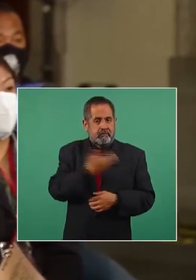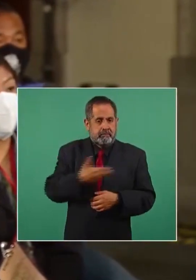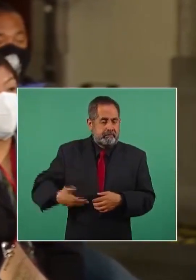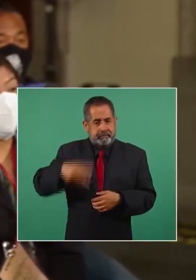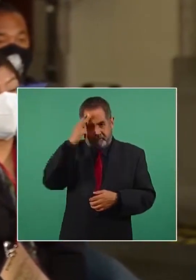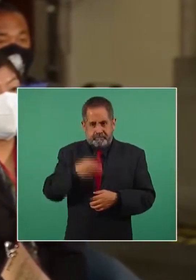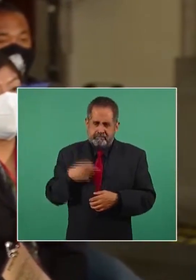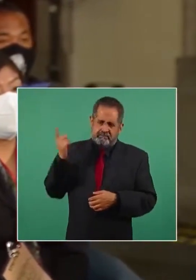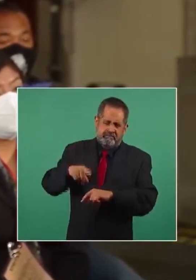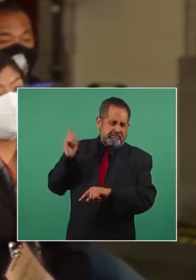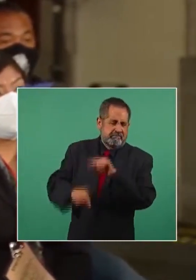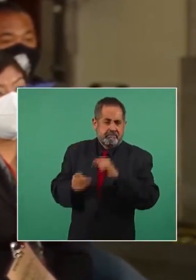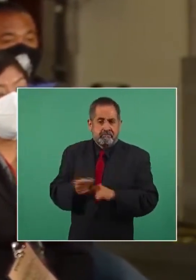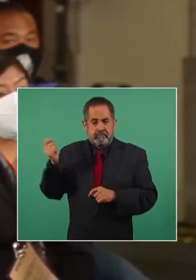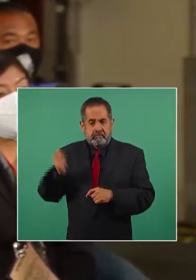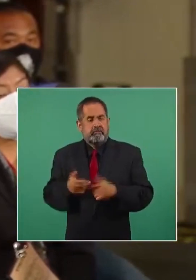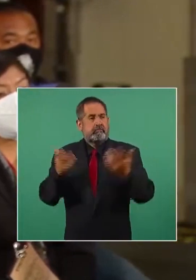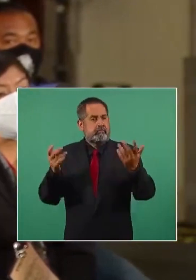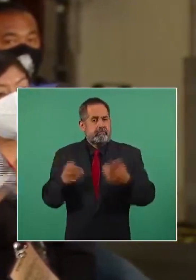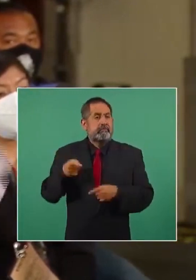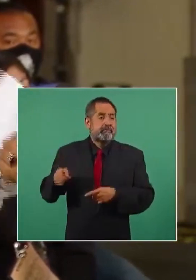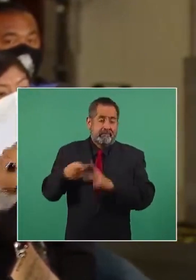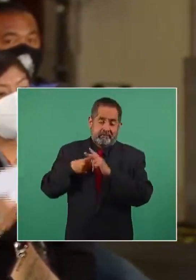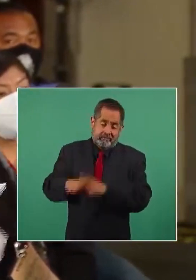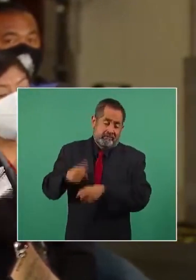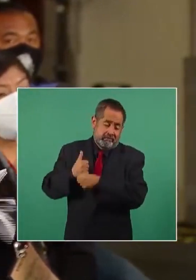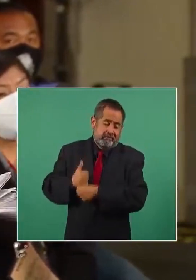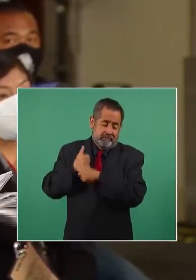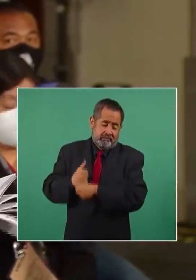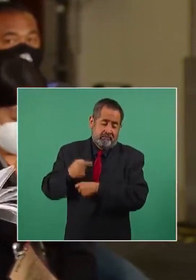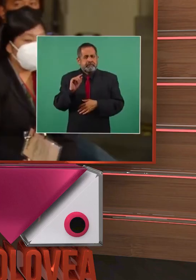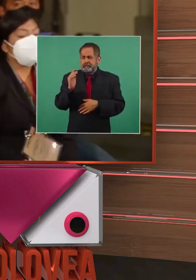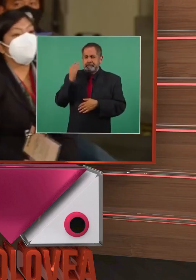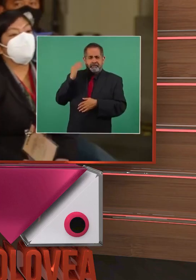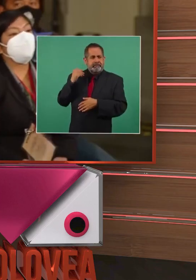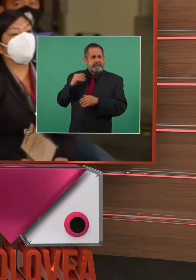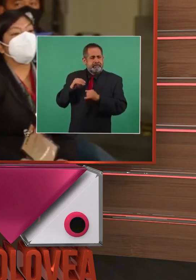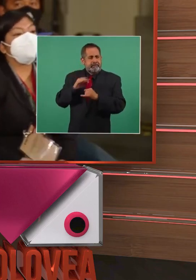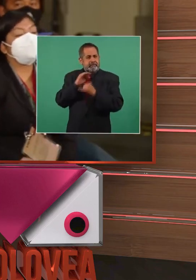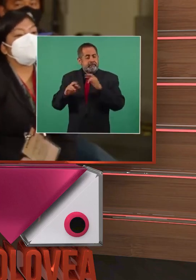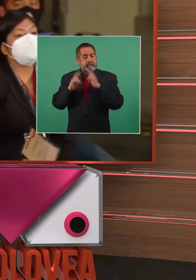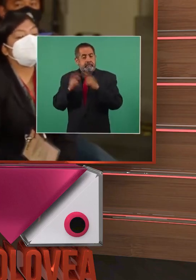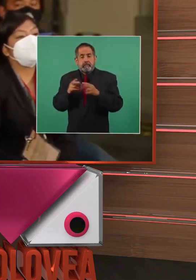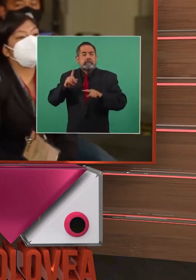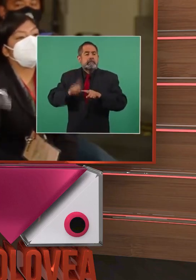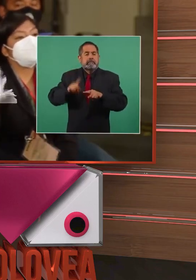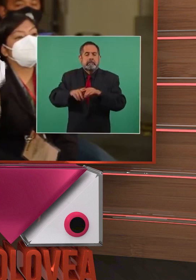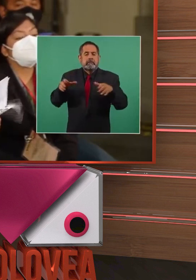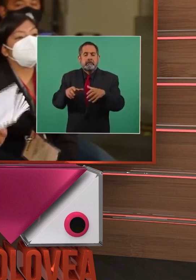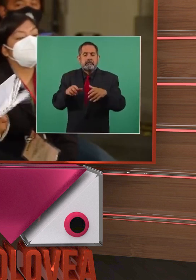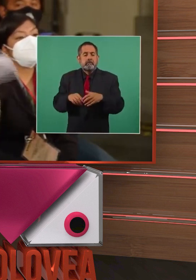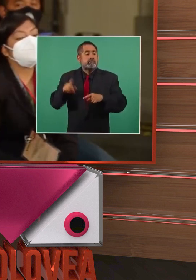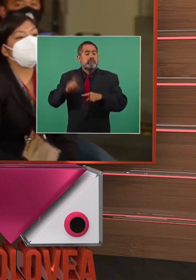de la República, y a partir de ahí empezó pues esta lucha. Esta periodista también comentó que a Patricia Aguilar Romano,